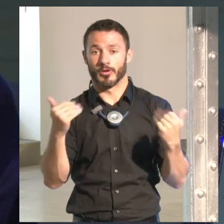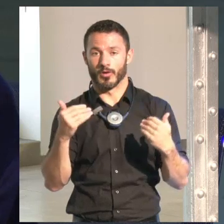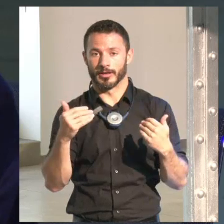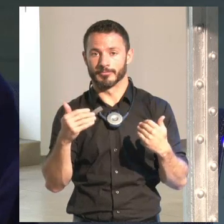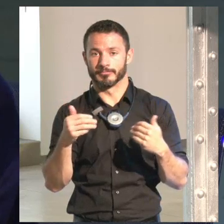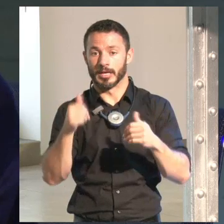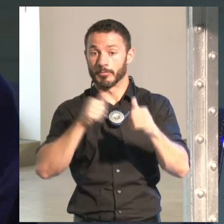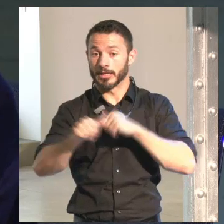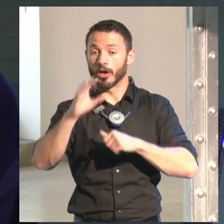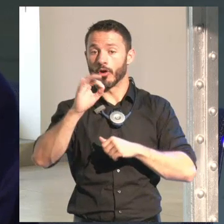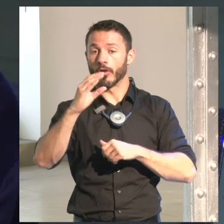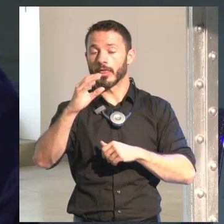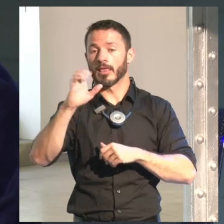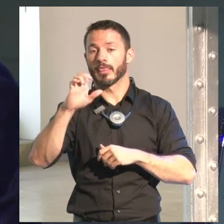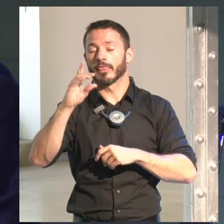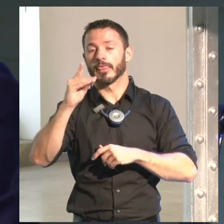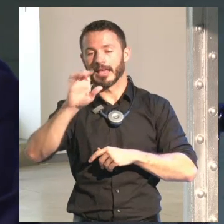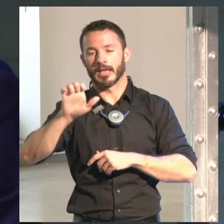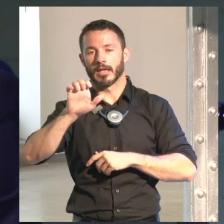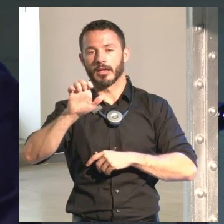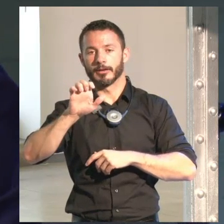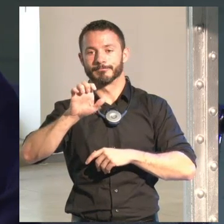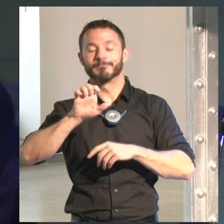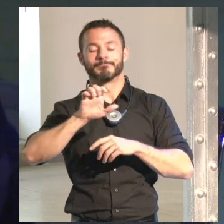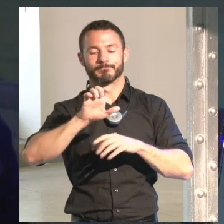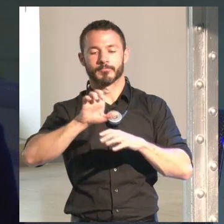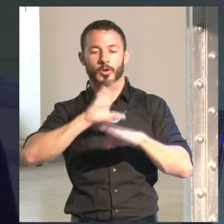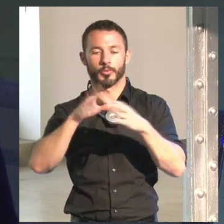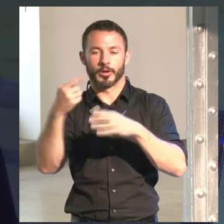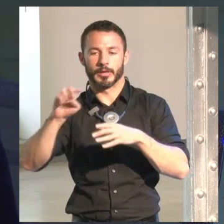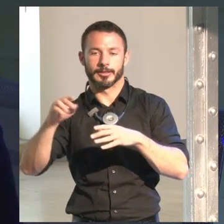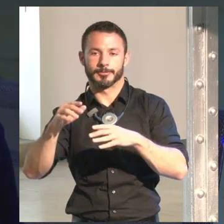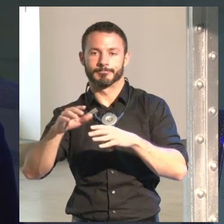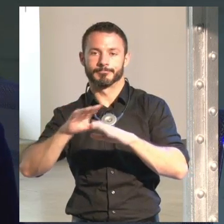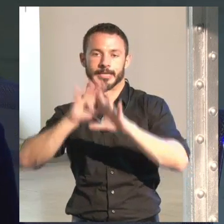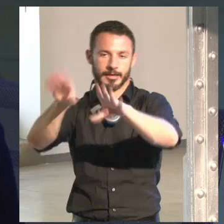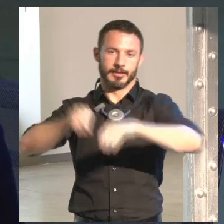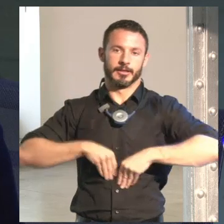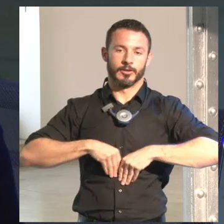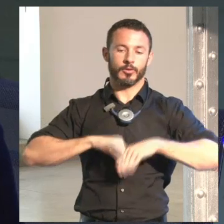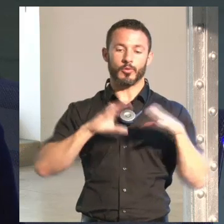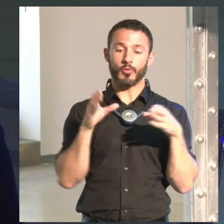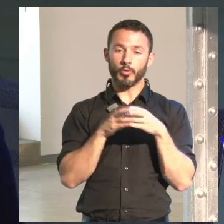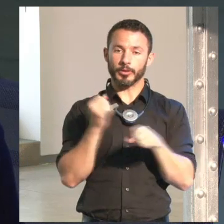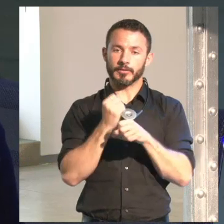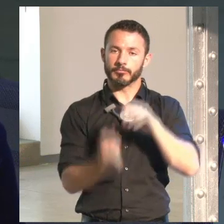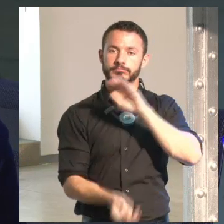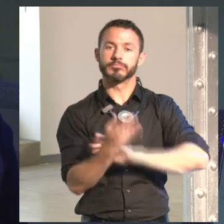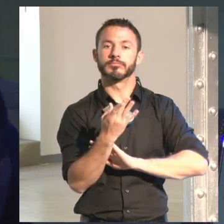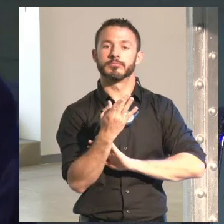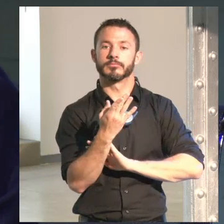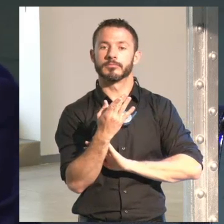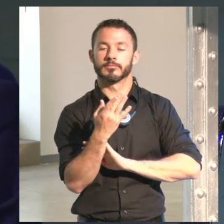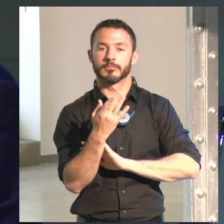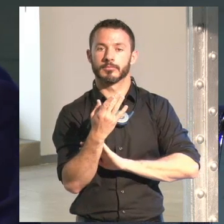ahí, OCDE recoge el encargo de G20, se forman grupos de trabajo y se establecen, bueno, se